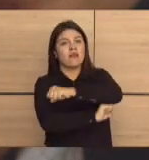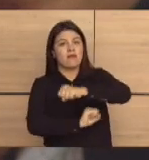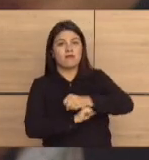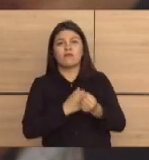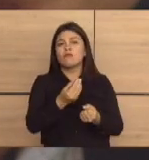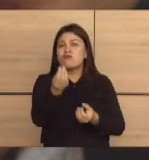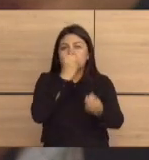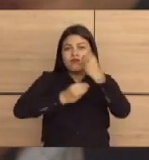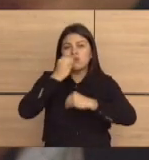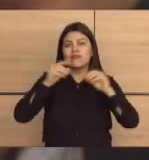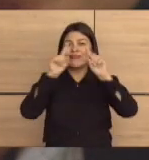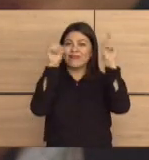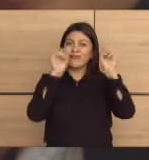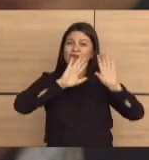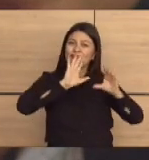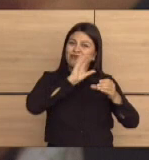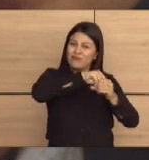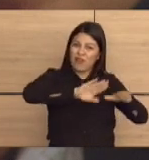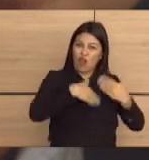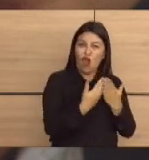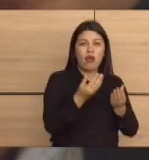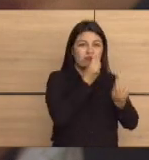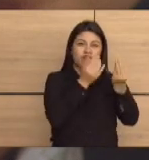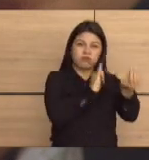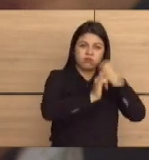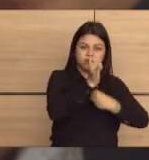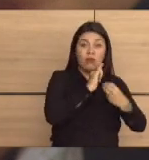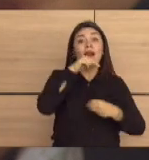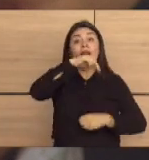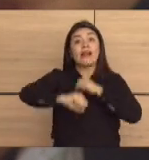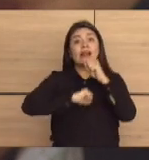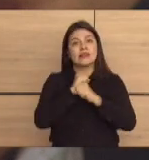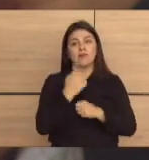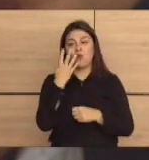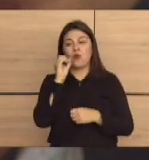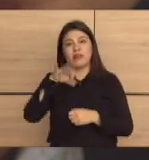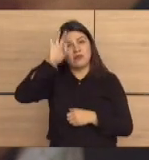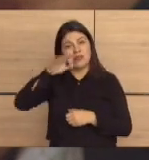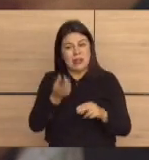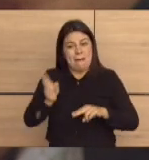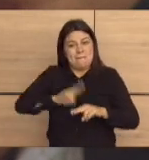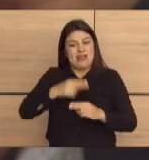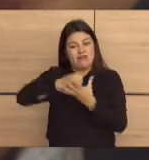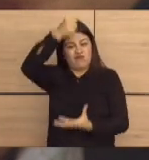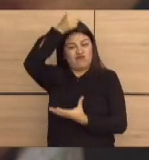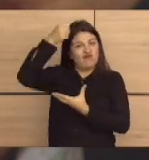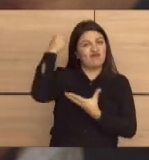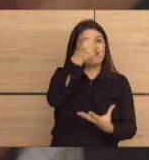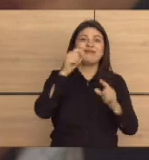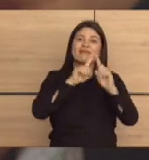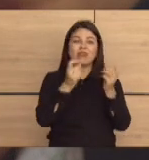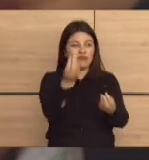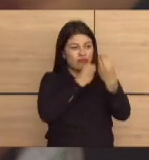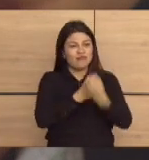alimentación escolar, de aumentar para este año en más de un 40% los recursos para la alimentación escolar